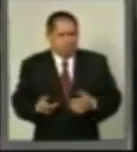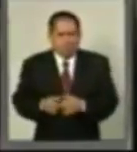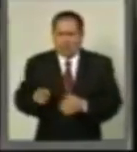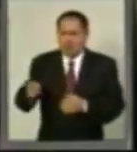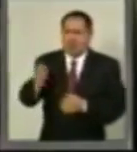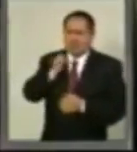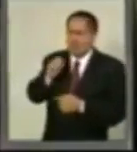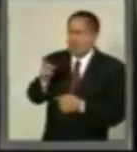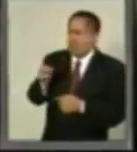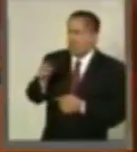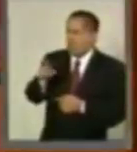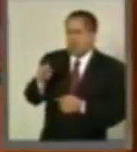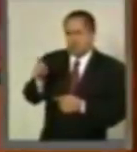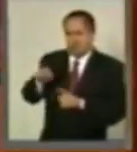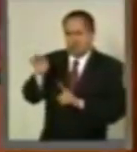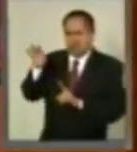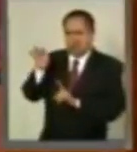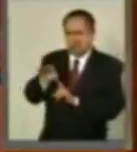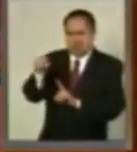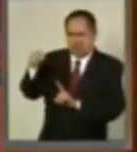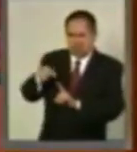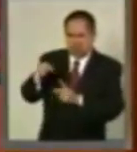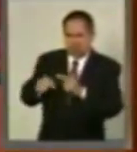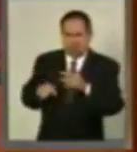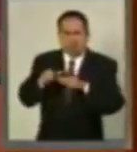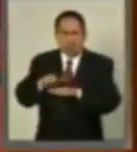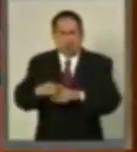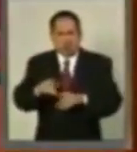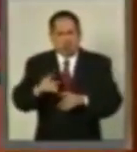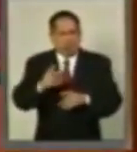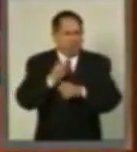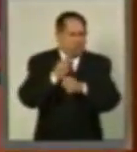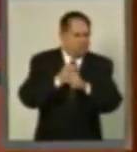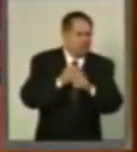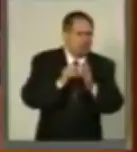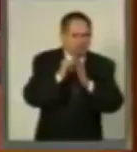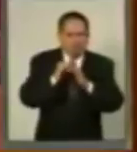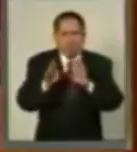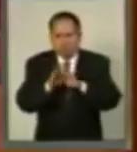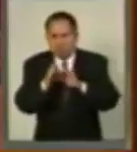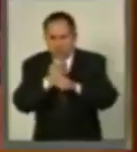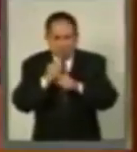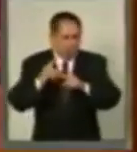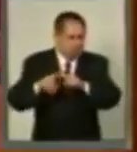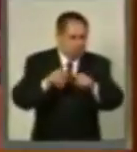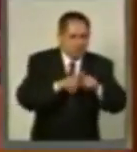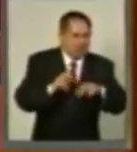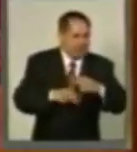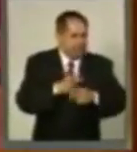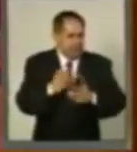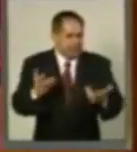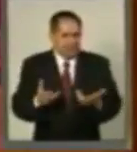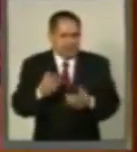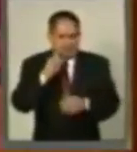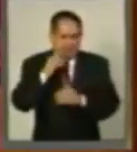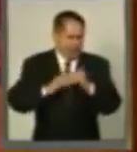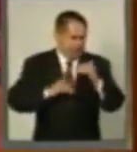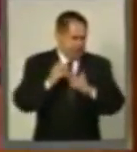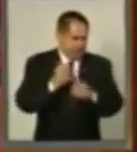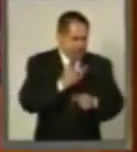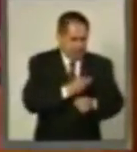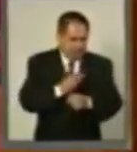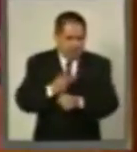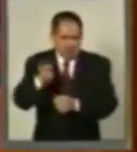senadora Dolores fue puntual en algunos temas en materia de reconstrucción y en materia de lo que se está haciendo con